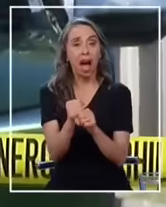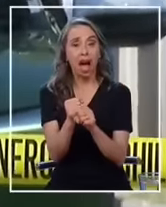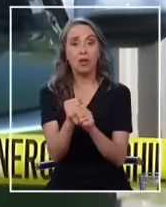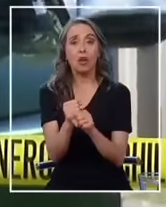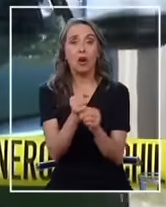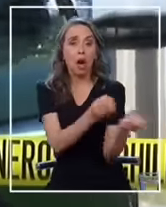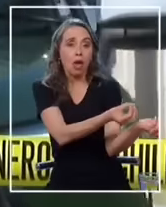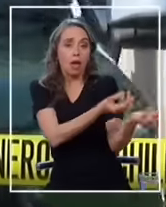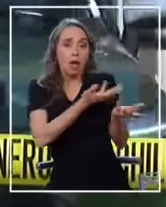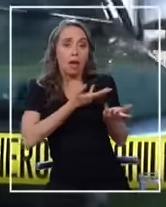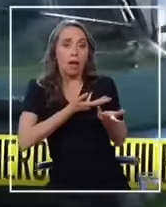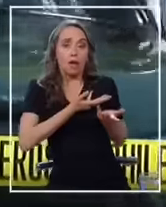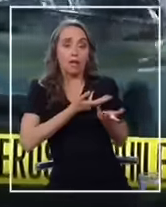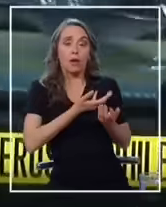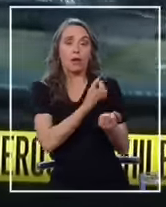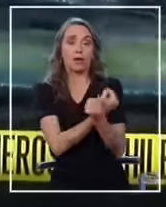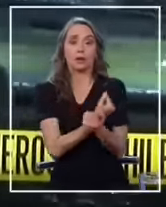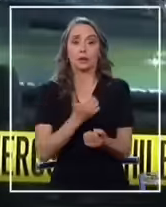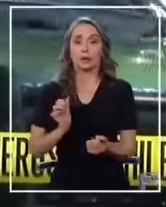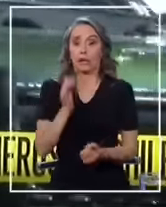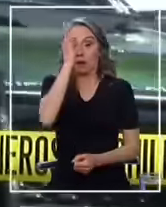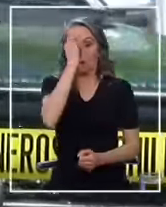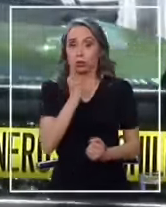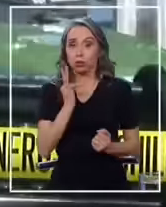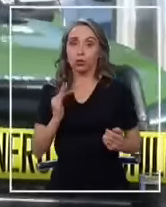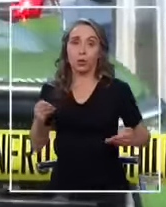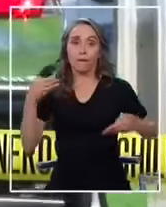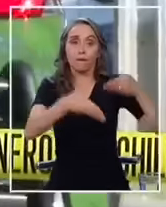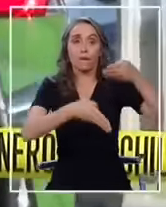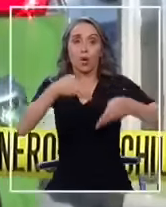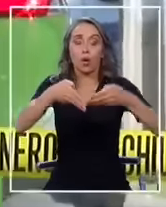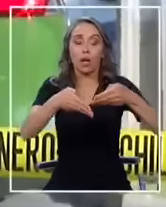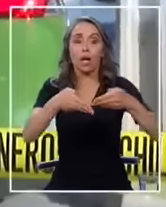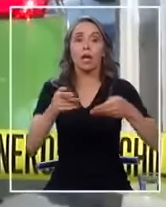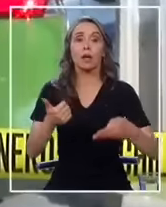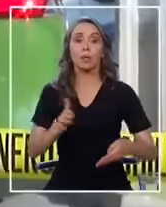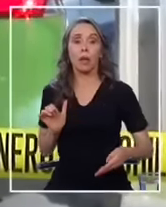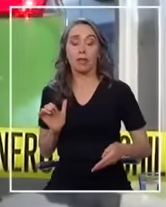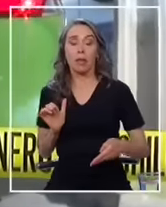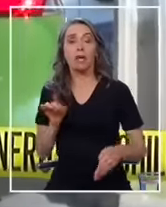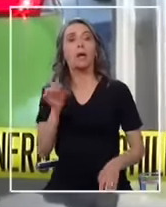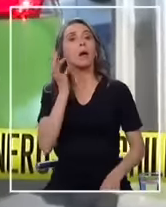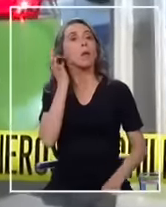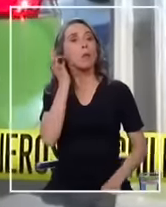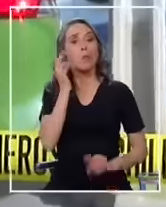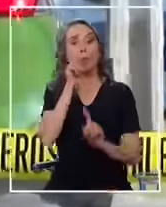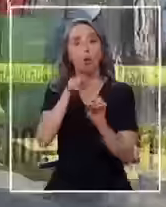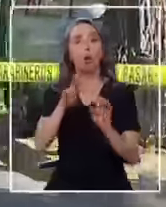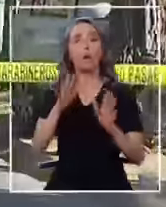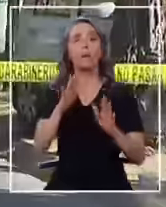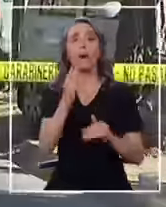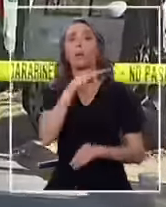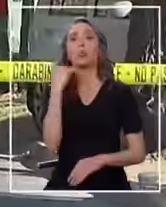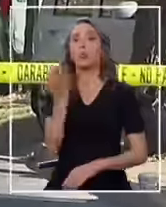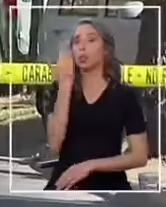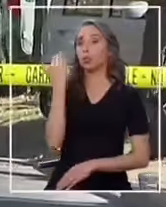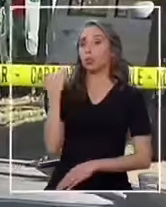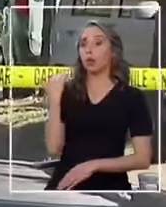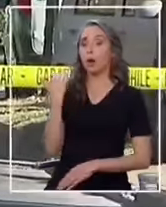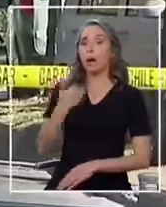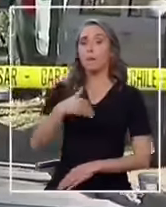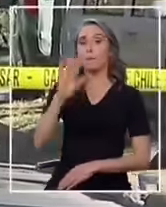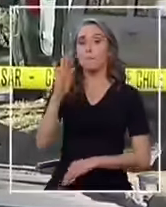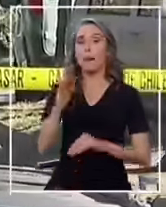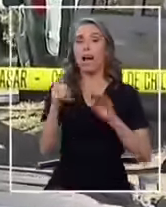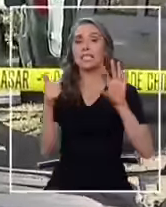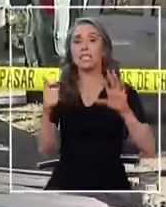últimas declaraciones de las policías que llegaron hasta este lugar, específicamente de la PDI. Se trataría de una mujer que tiene una data de muerte de más